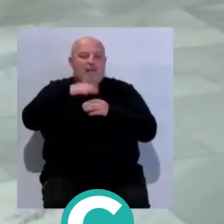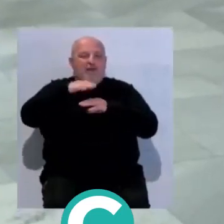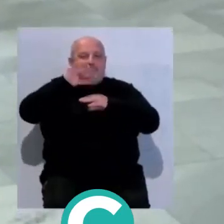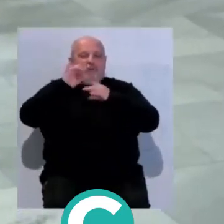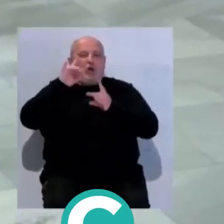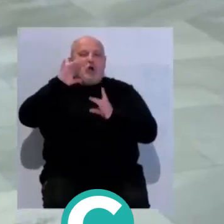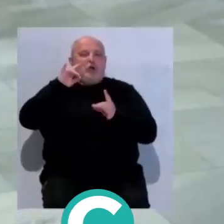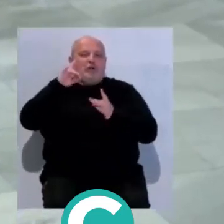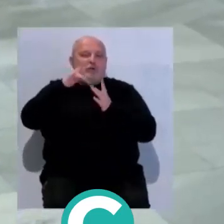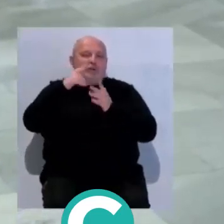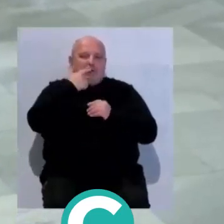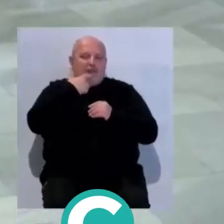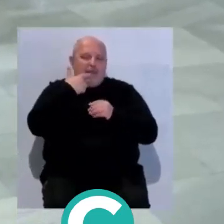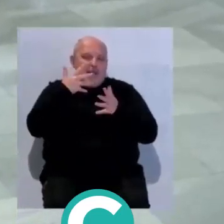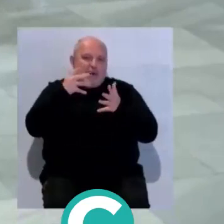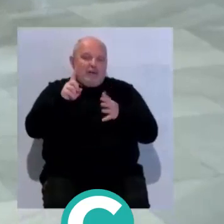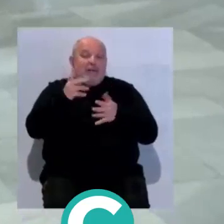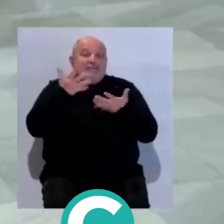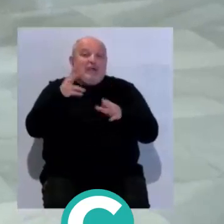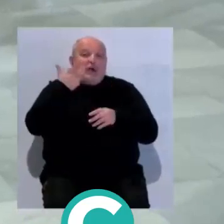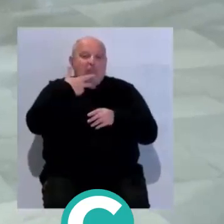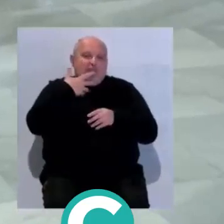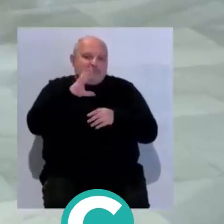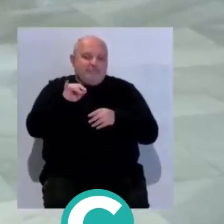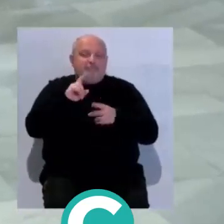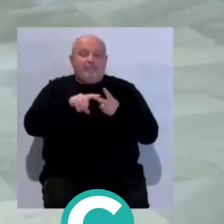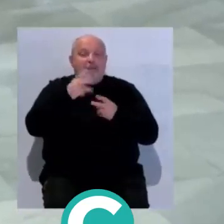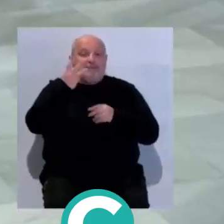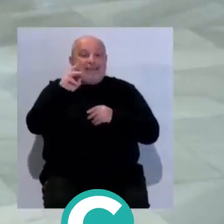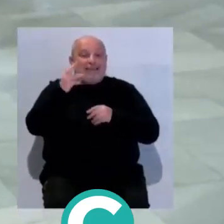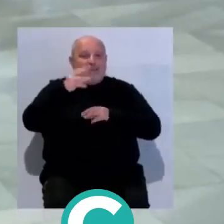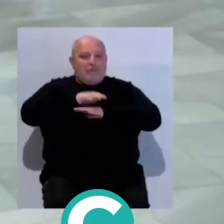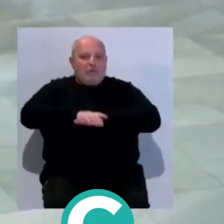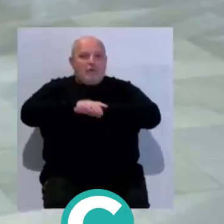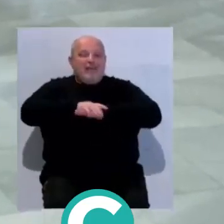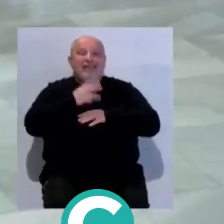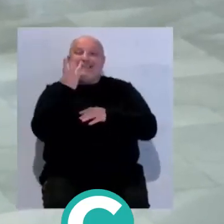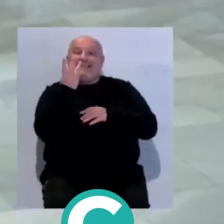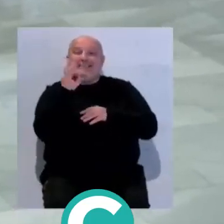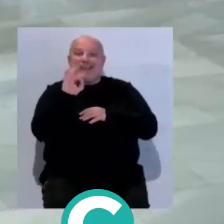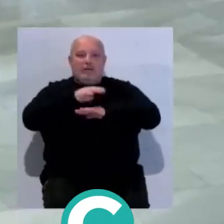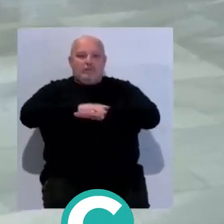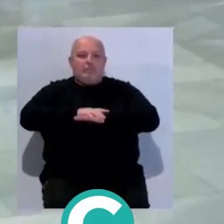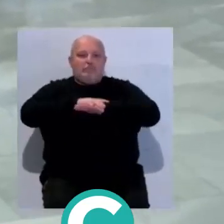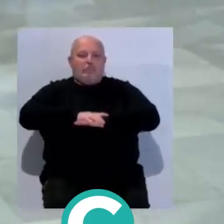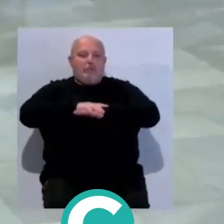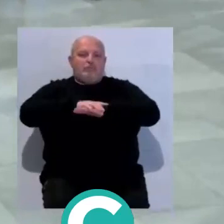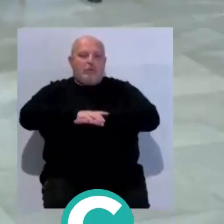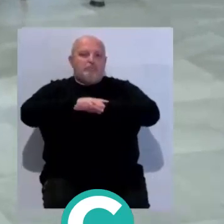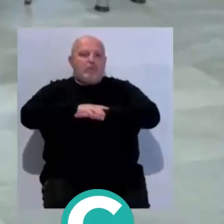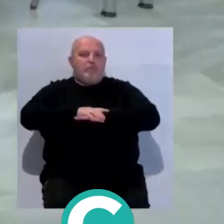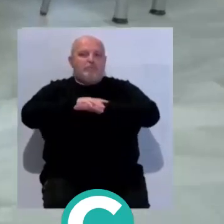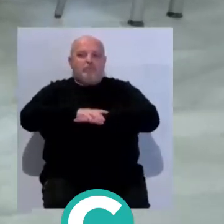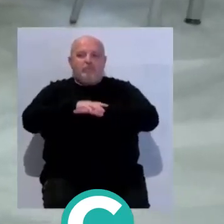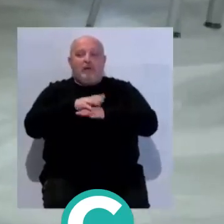tener contacto con sus labios. Entonces, en este caso empezaríamos las 30 compresiones y seguiríamos con las compresiones hasta que, como